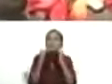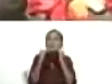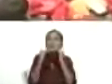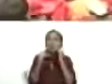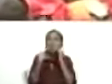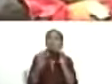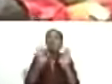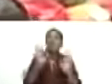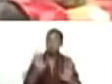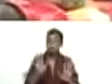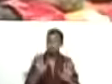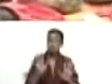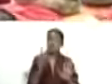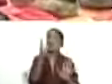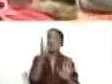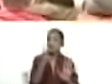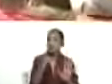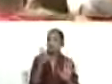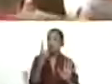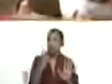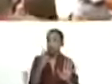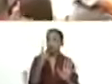Y le falta una parte.